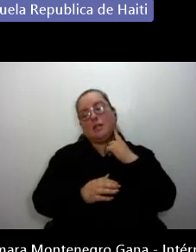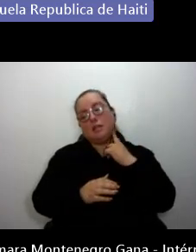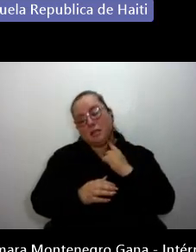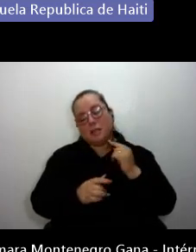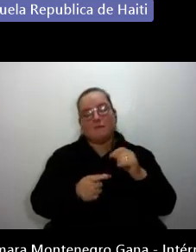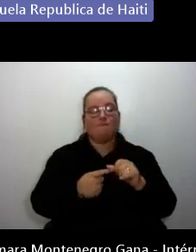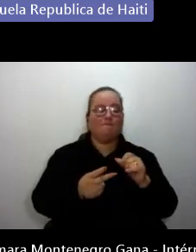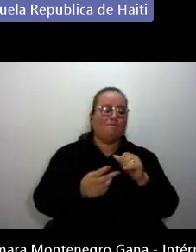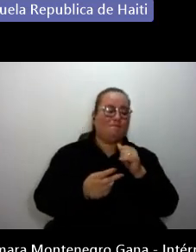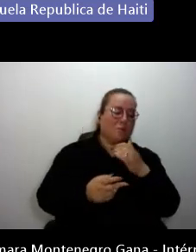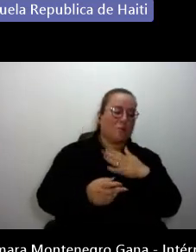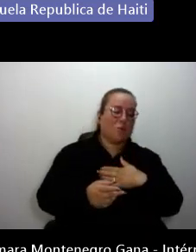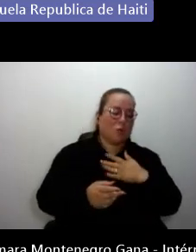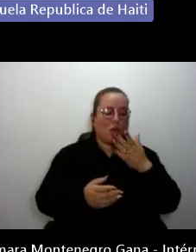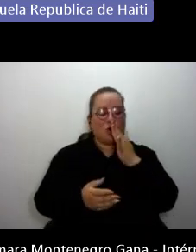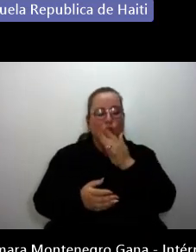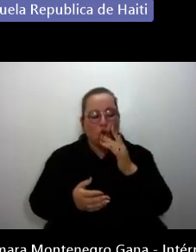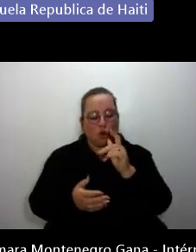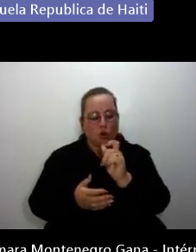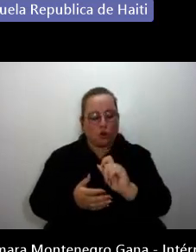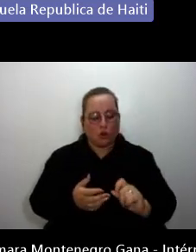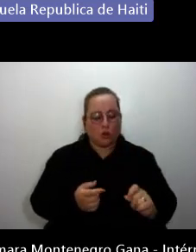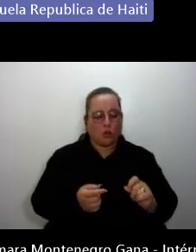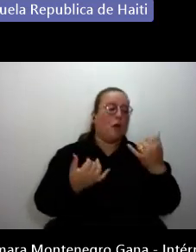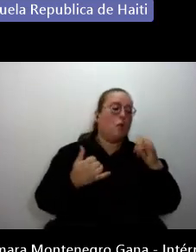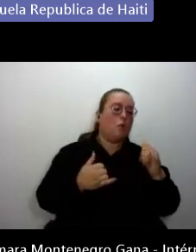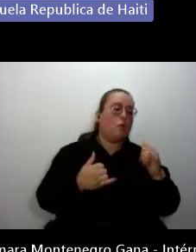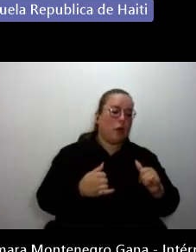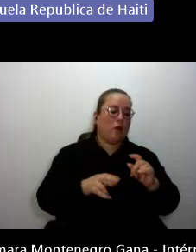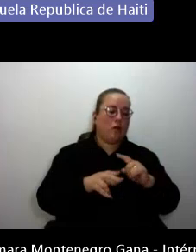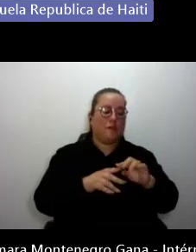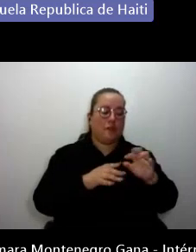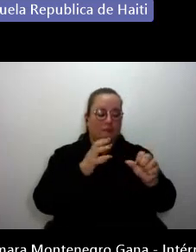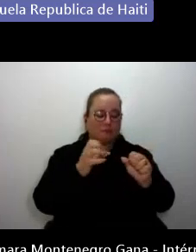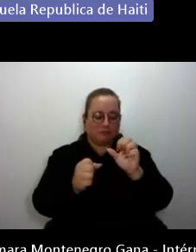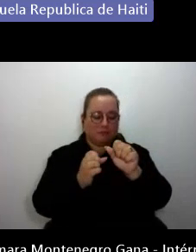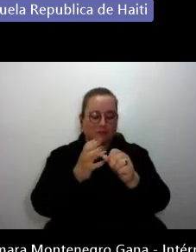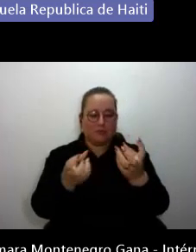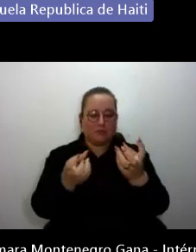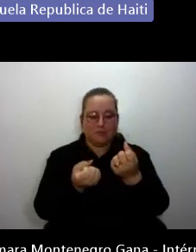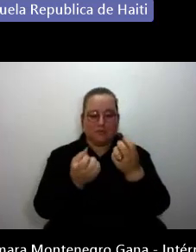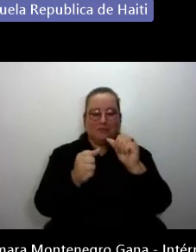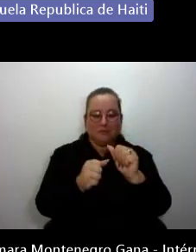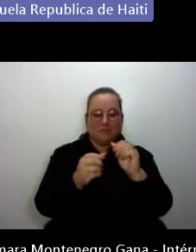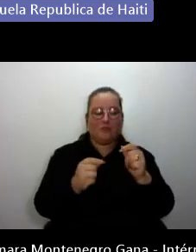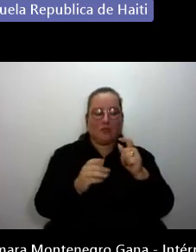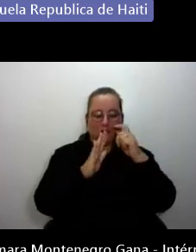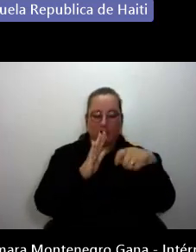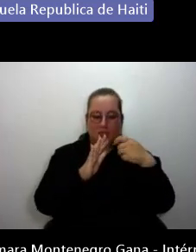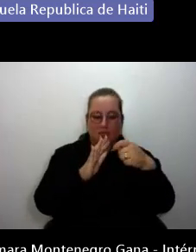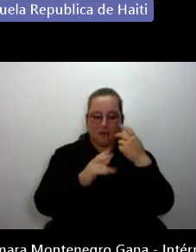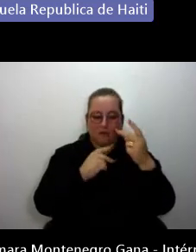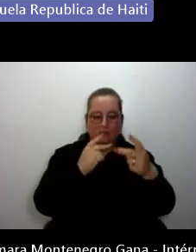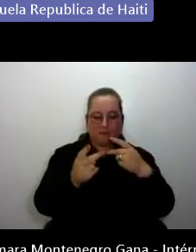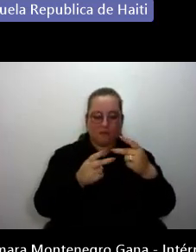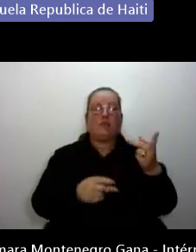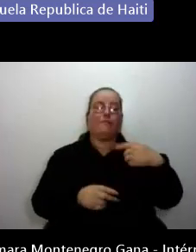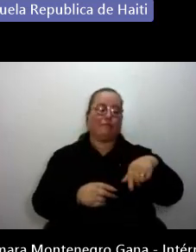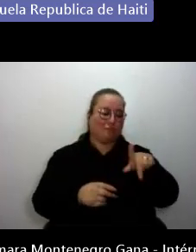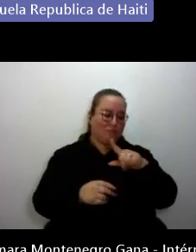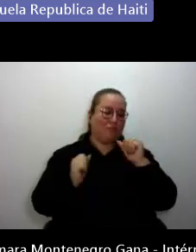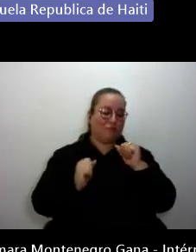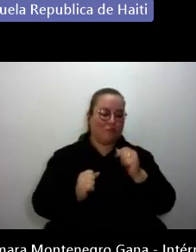que le guste colorear, le gustan los juegos con texturas, le gustan las masas, le gusta ver videos, etcétera. Nosotros lo